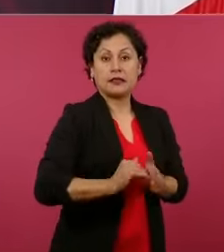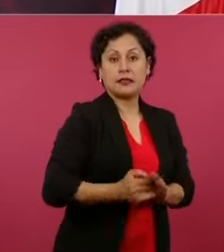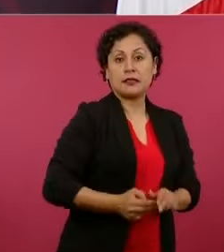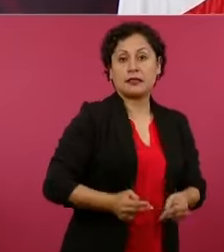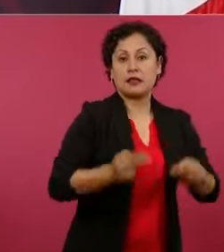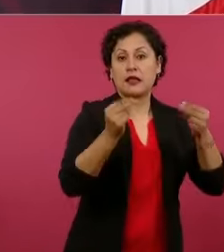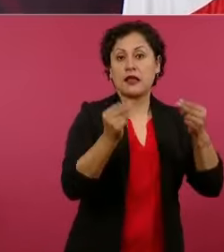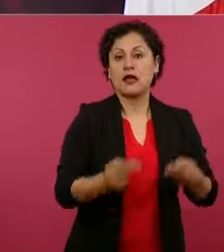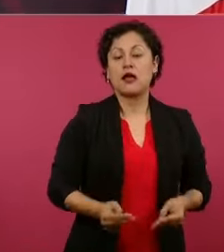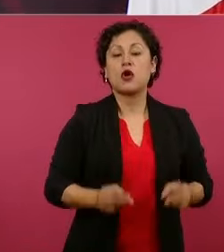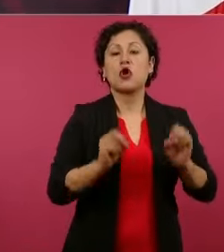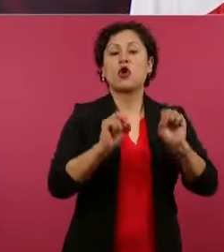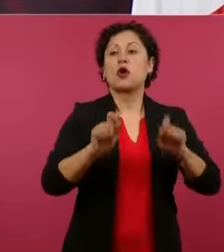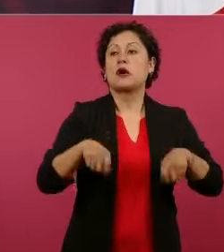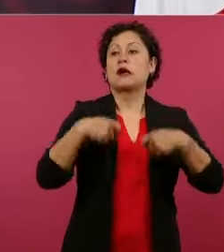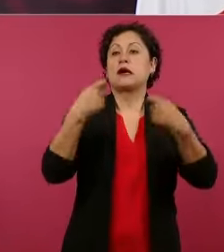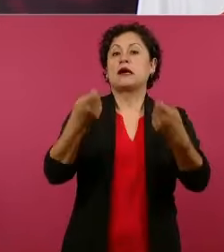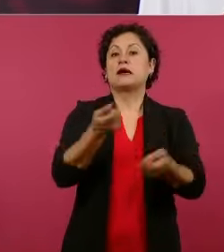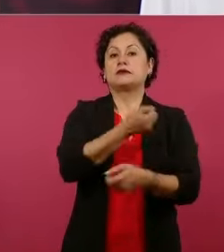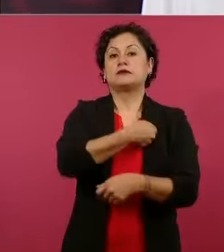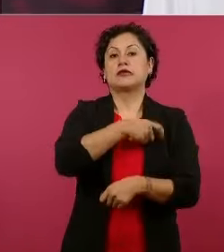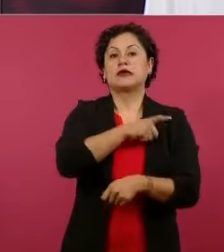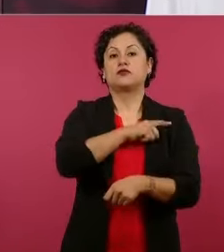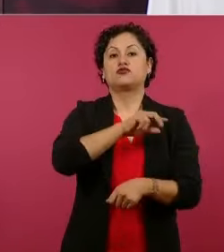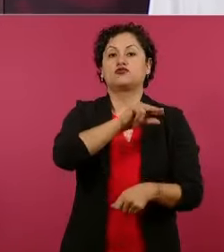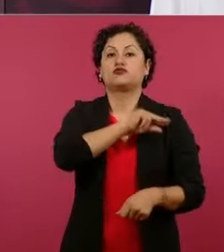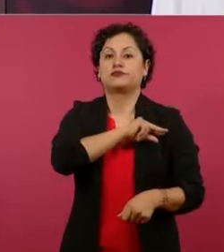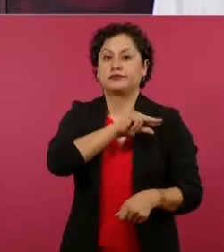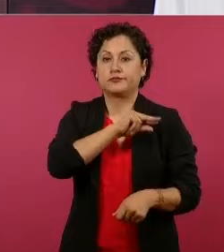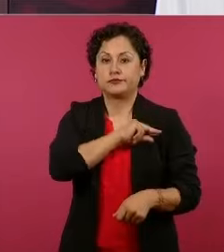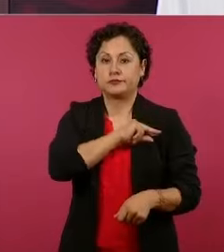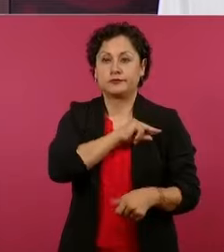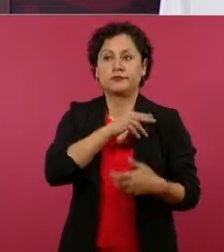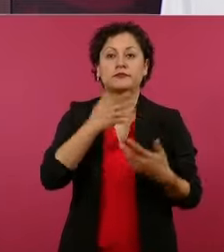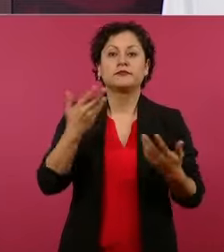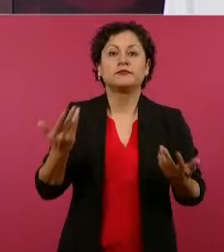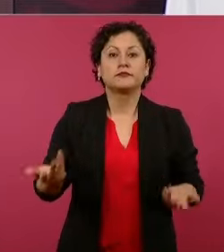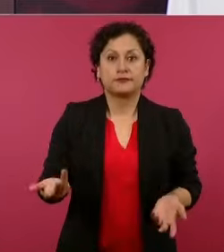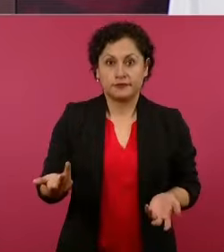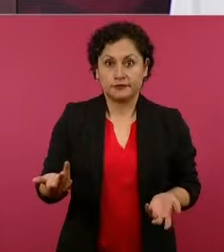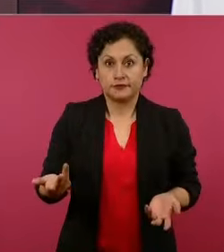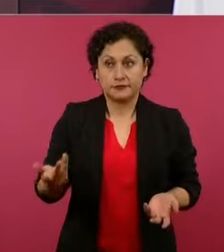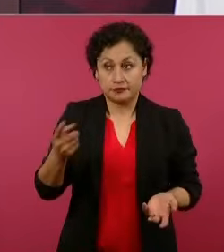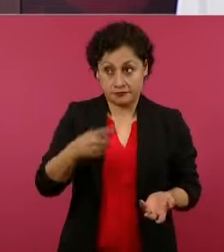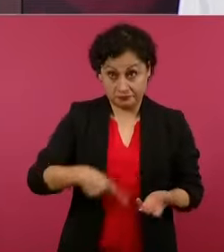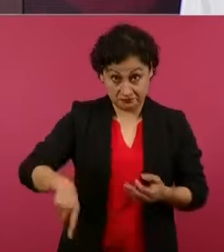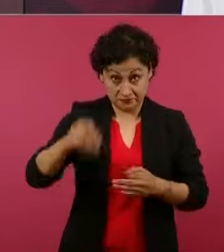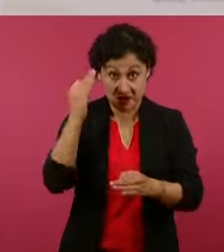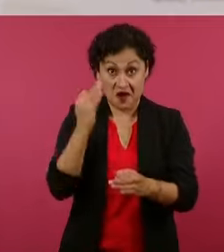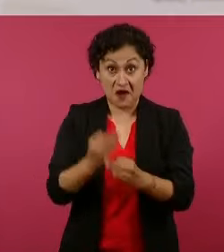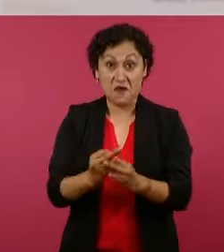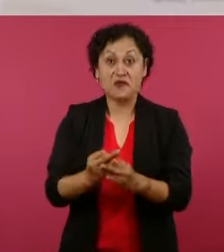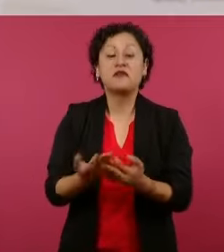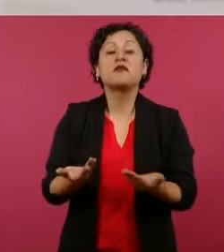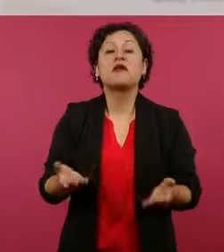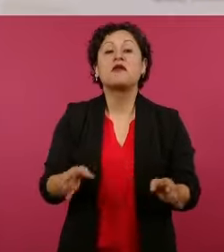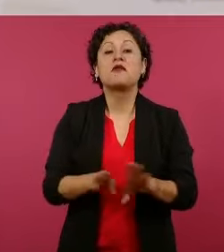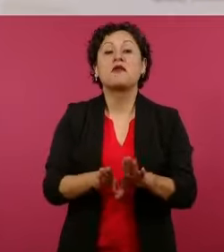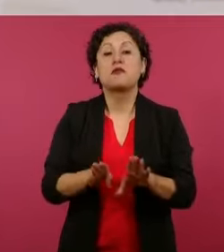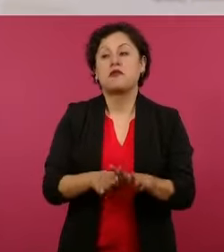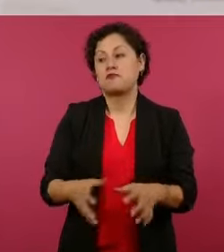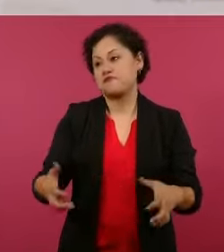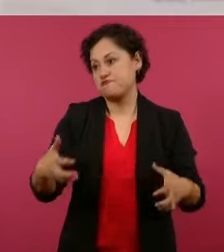privatización de la salud enojadísimo como kraus y como Aguilar